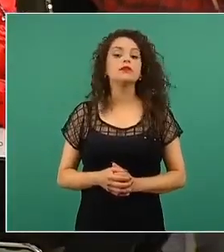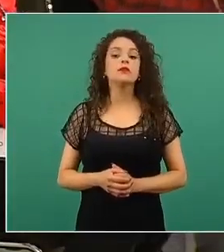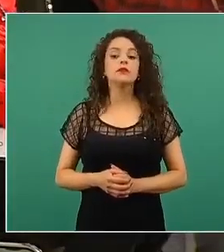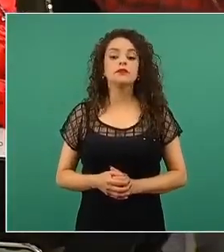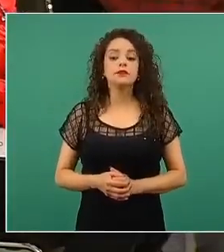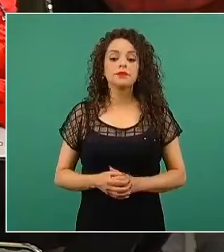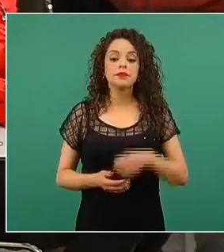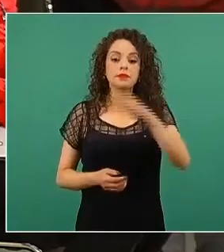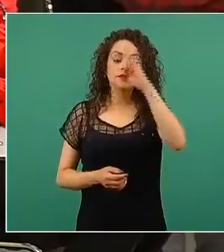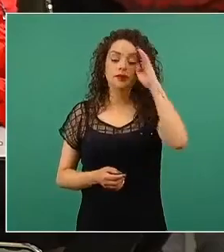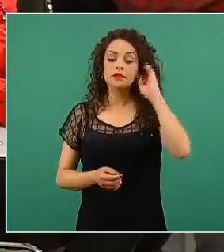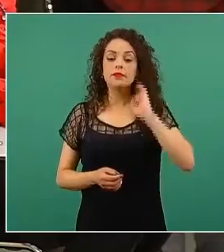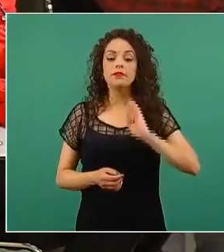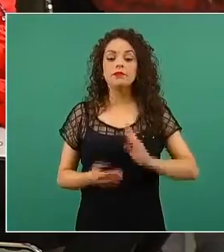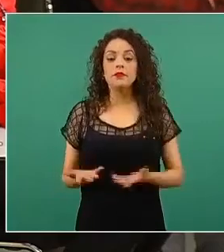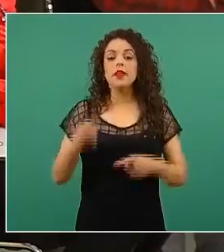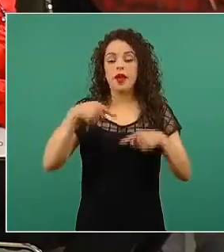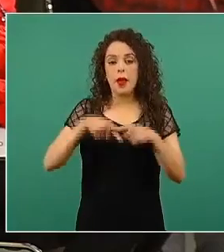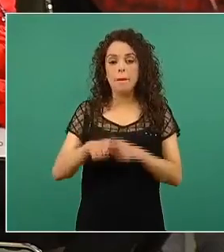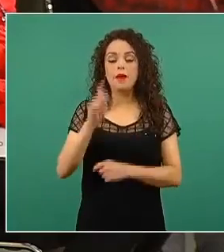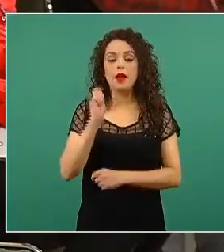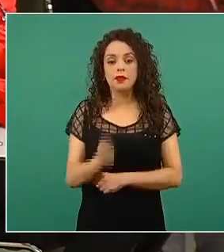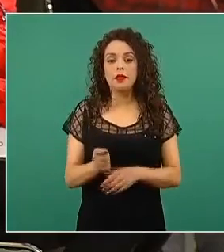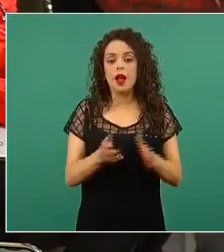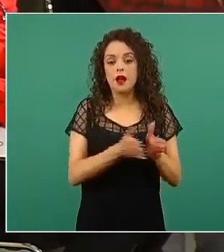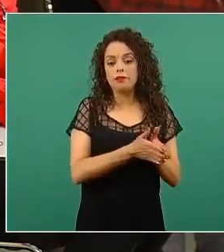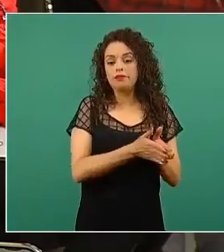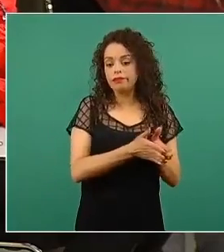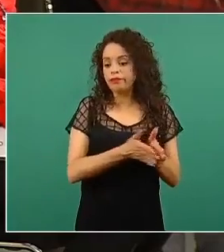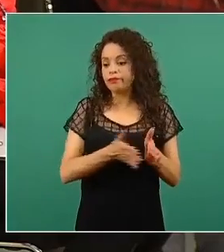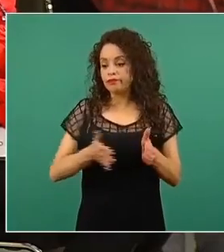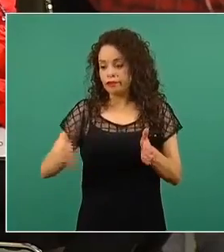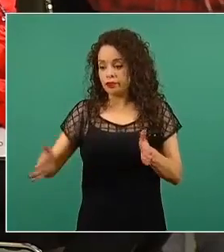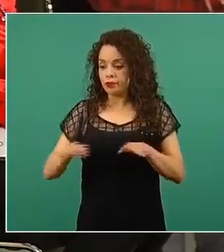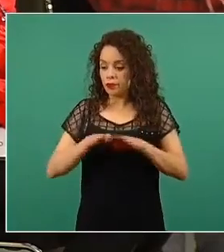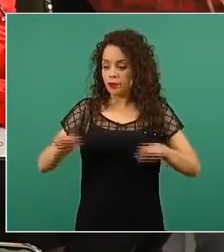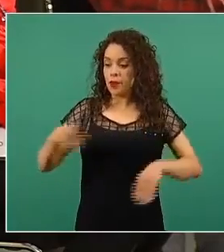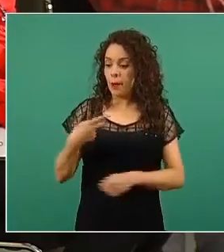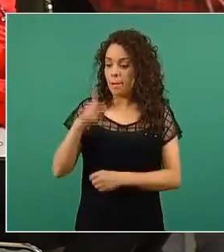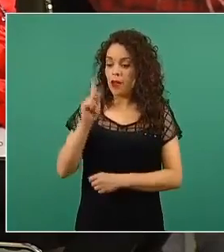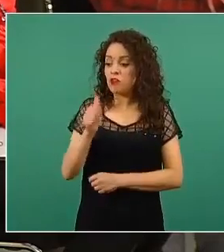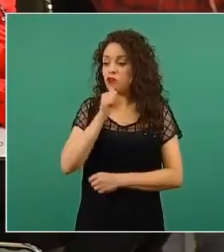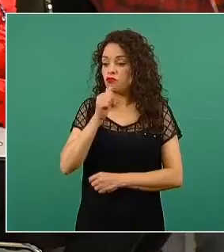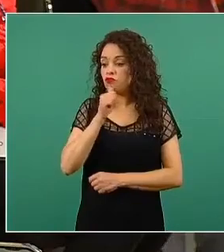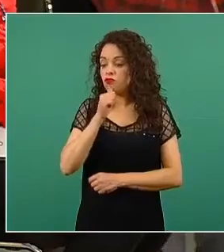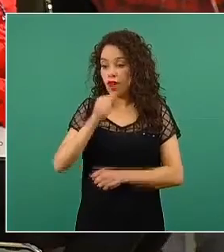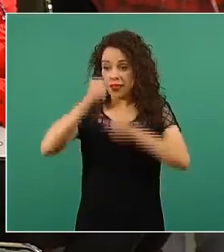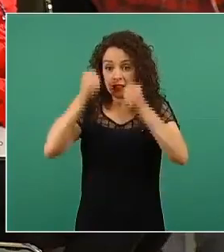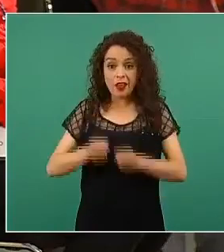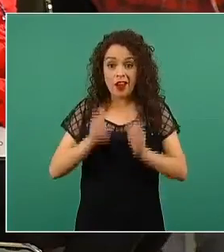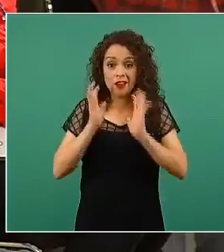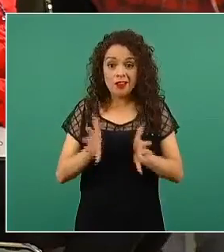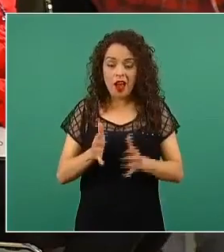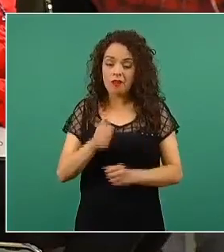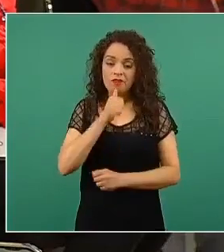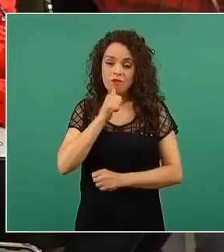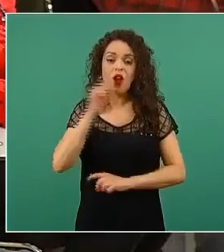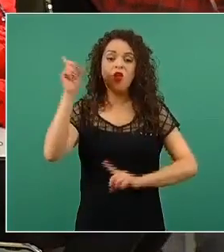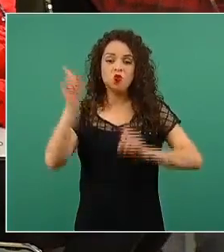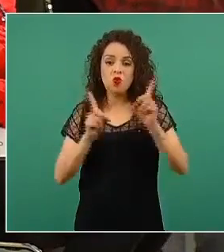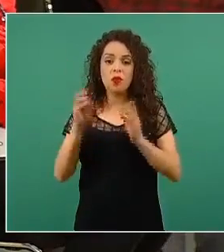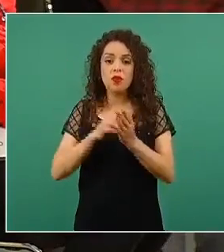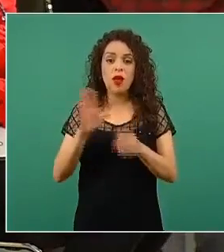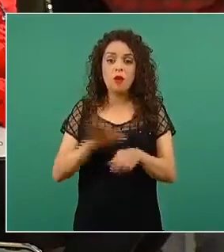tregua, pero que todavía sigue siendo incierta porque no hay un medicamento que pudiera contrarrestar